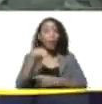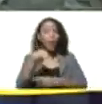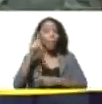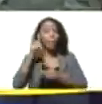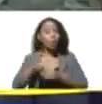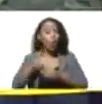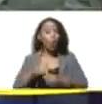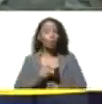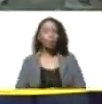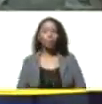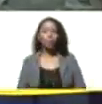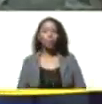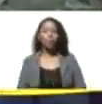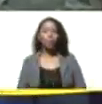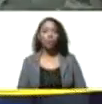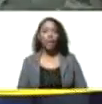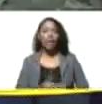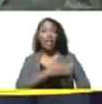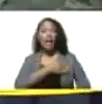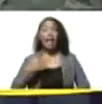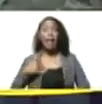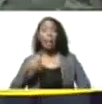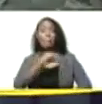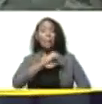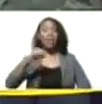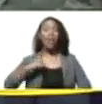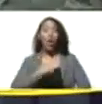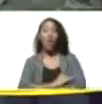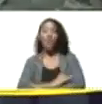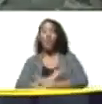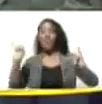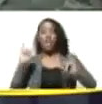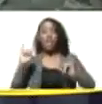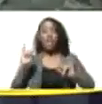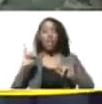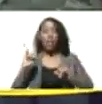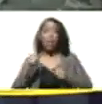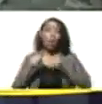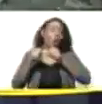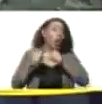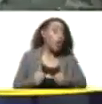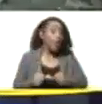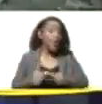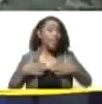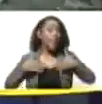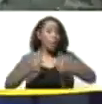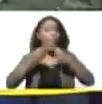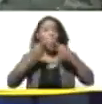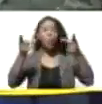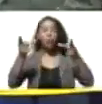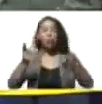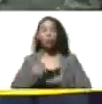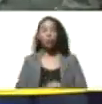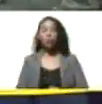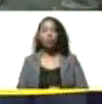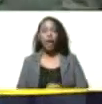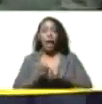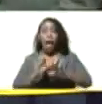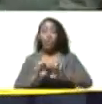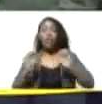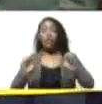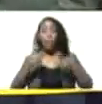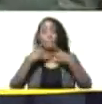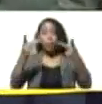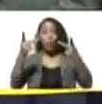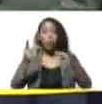petrolera. Se pretendía privatizar ya definitivamente lo que quedaba de salud pública, de educación